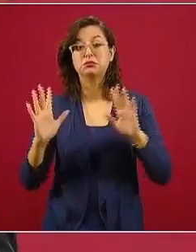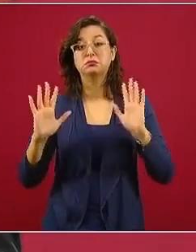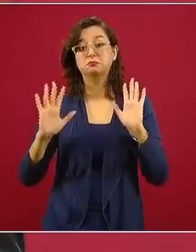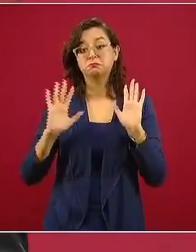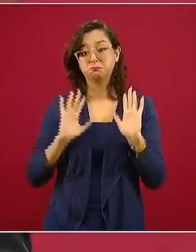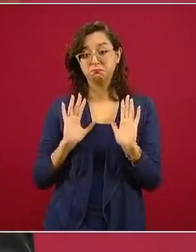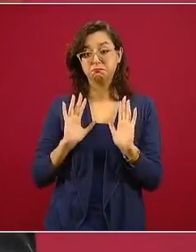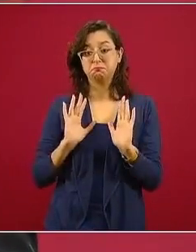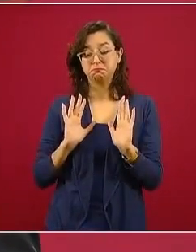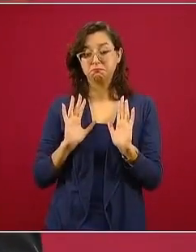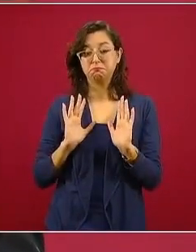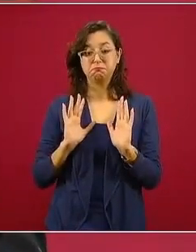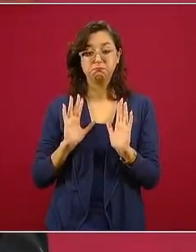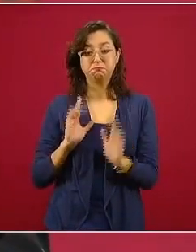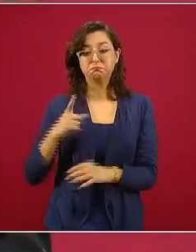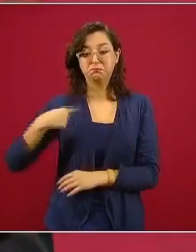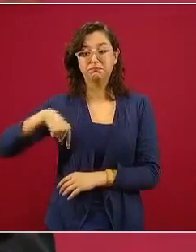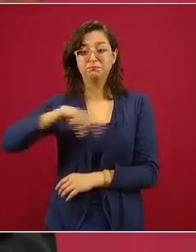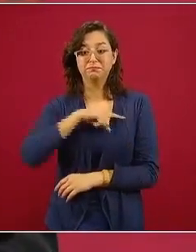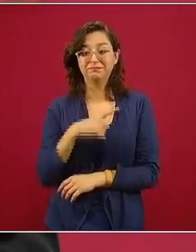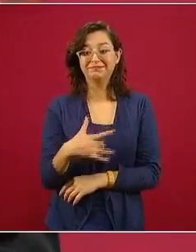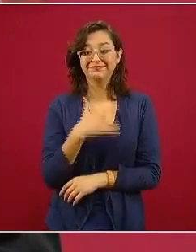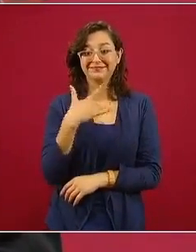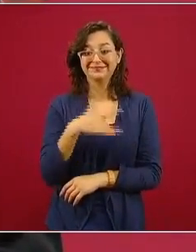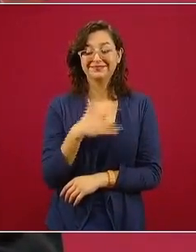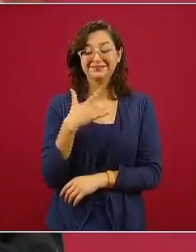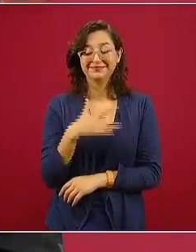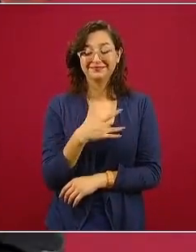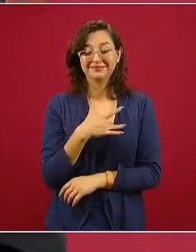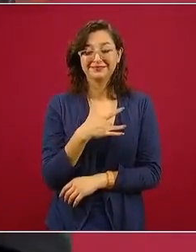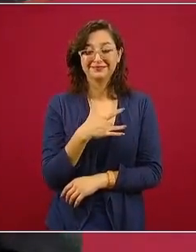va a ser para nosotros